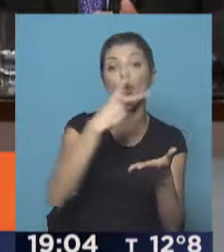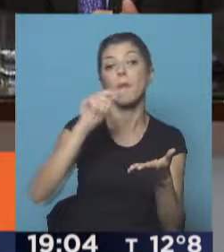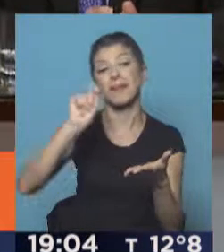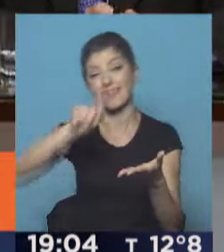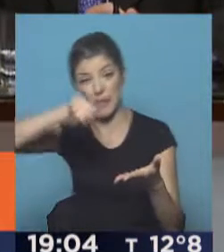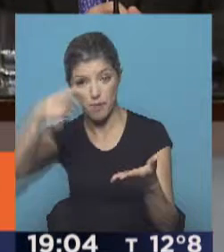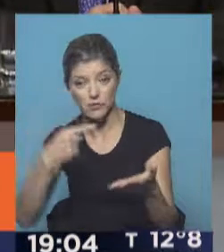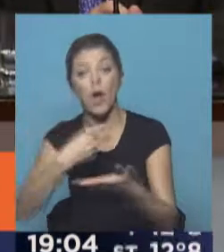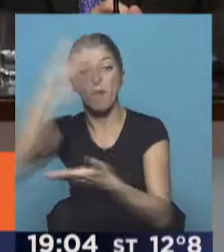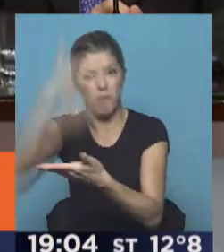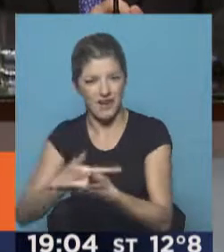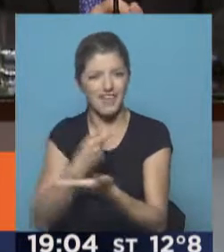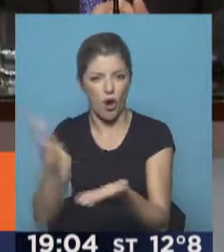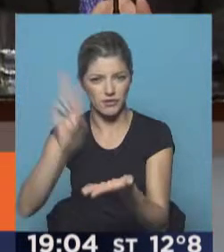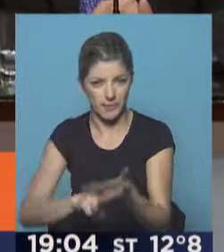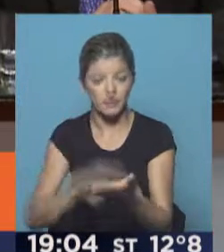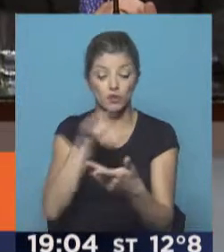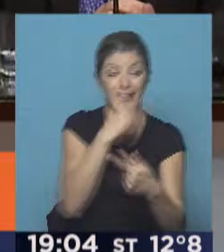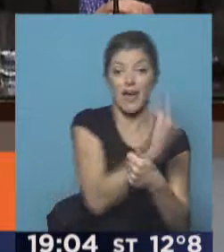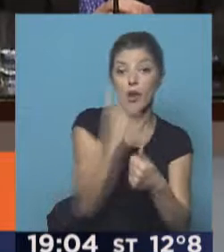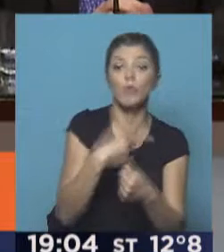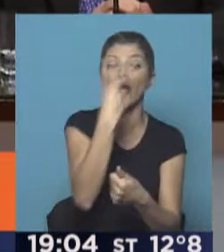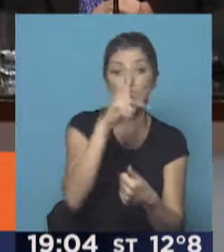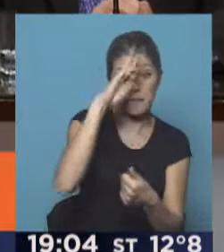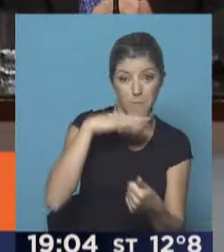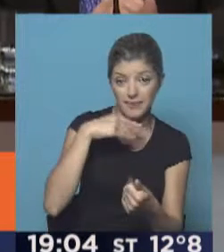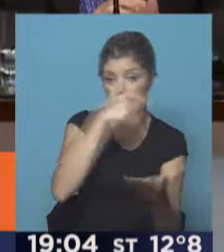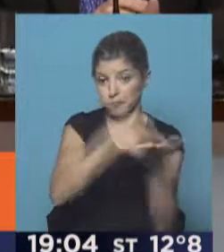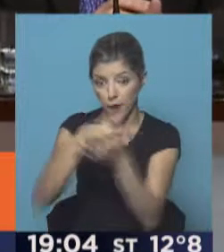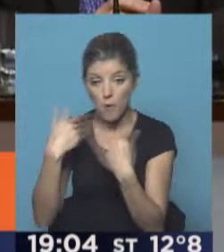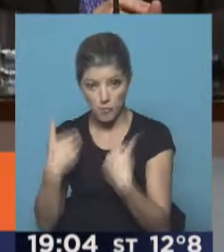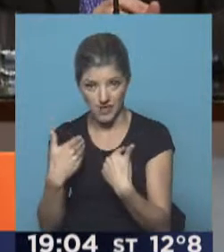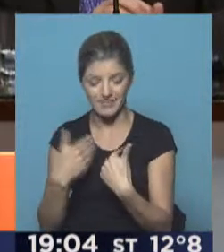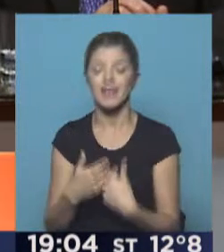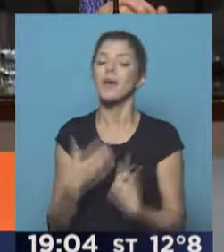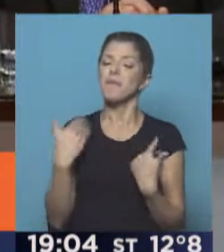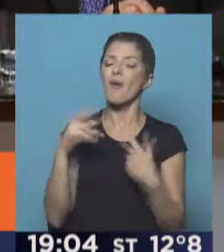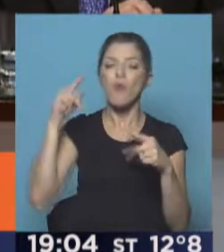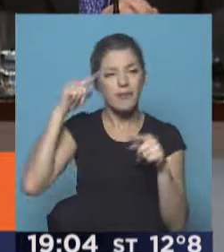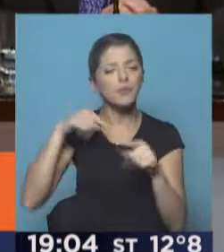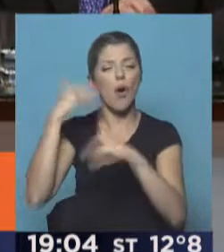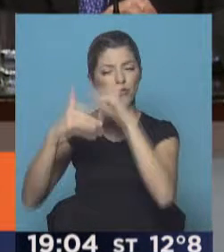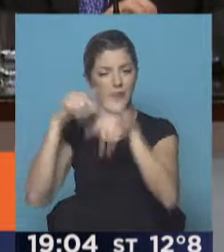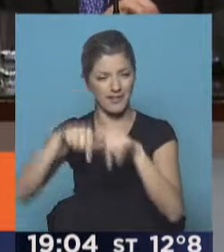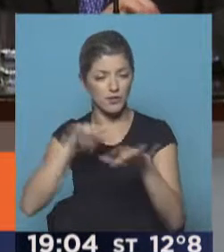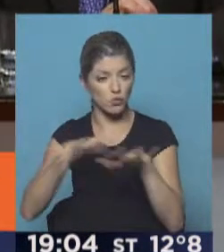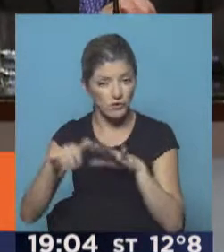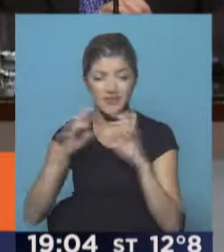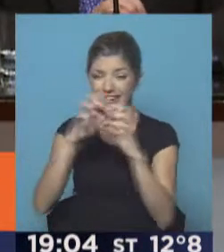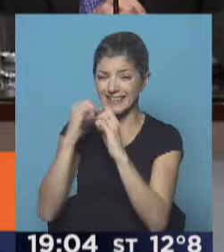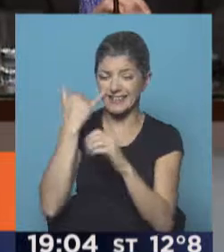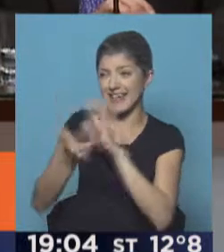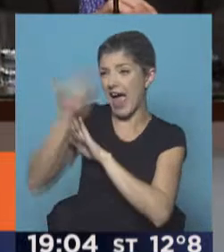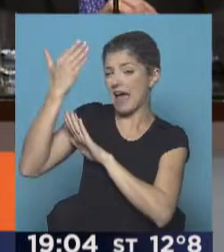poder superar esta situación de crisis, que era una crisis que ya venía desde hace mucho tiempo y que el gobierno está haciendo un esfuerzo enorme para tratar